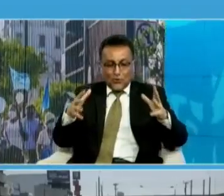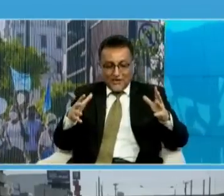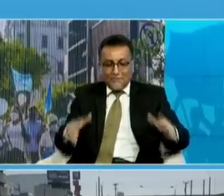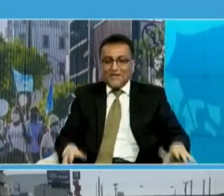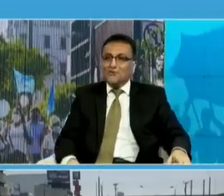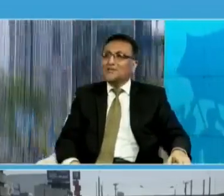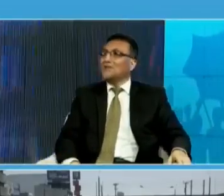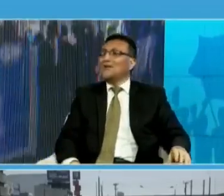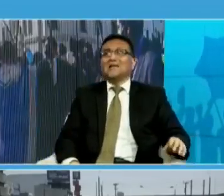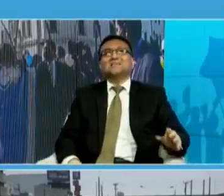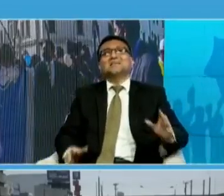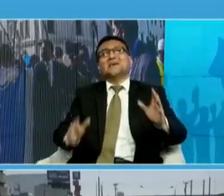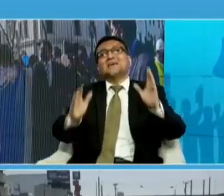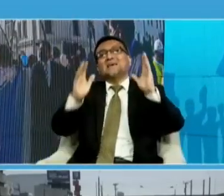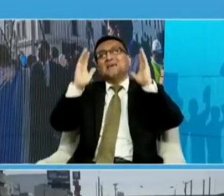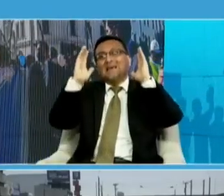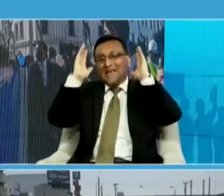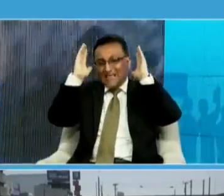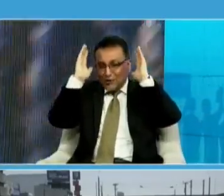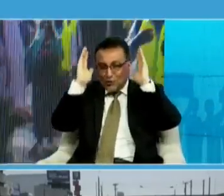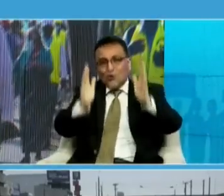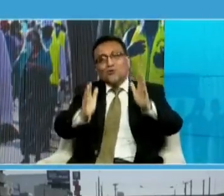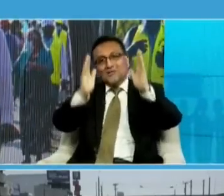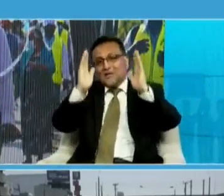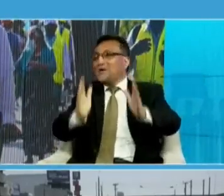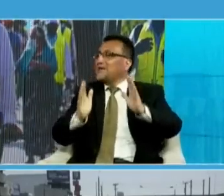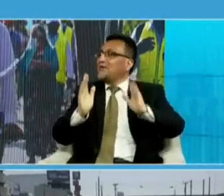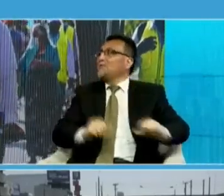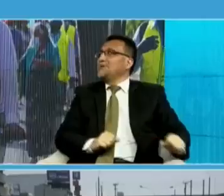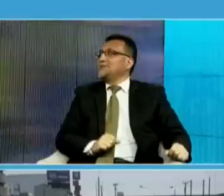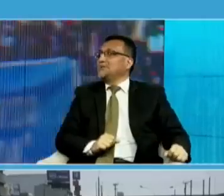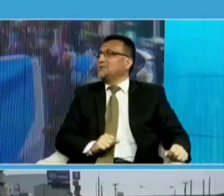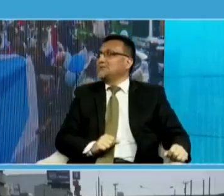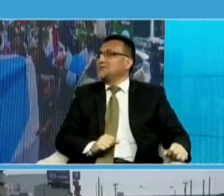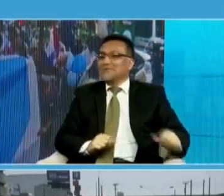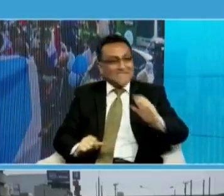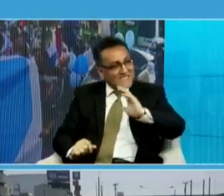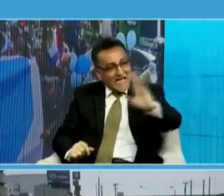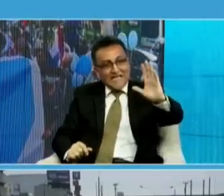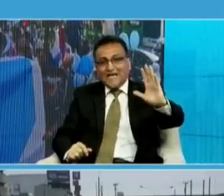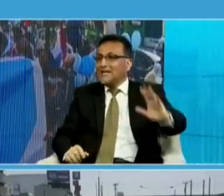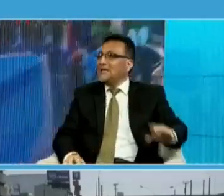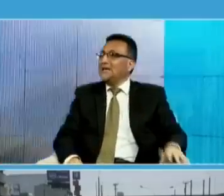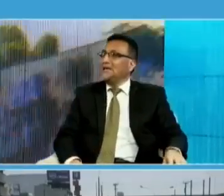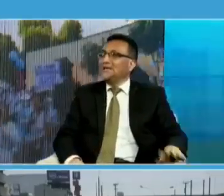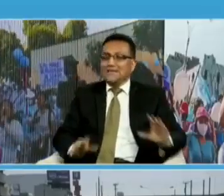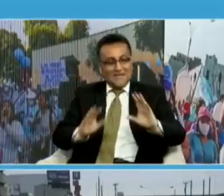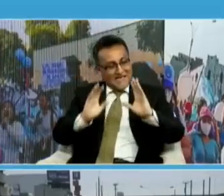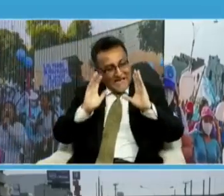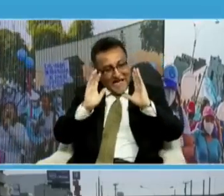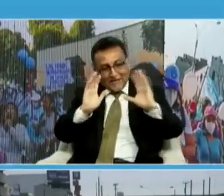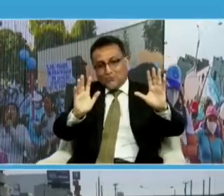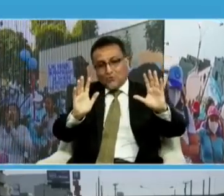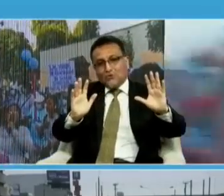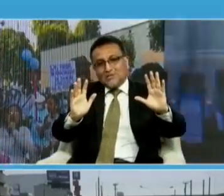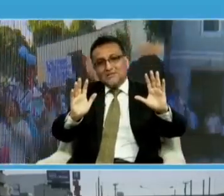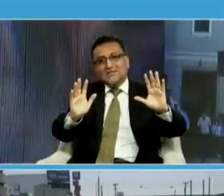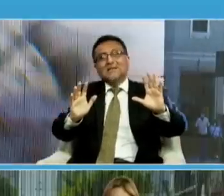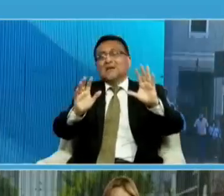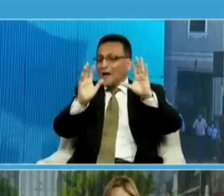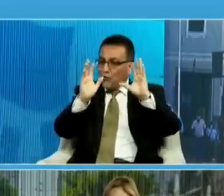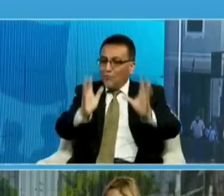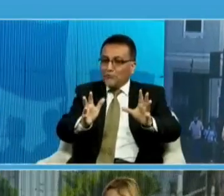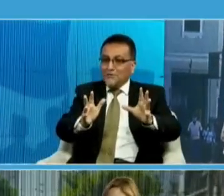nuestro ordenamiento interno, a decirle, ¿sabes qué? No te metas con mis hijos. Sal de aquí, haz tus